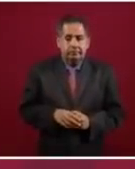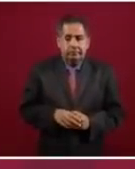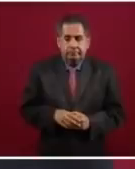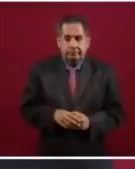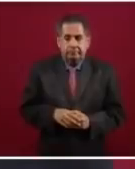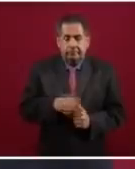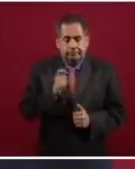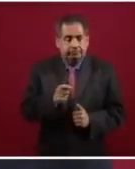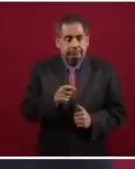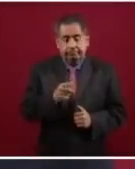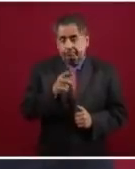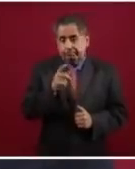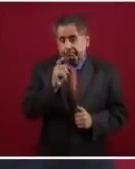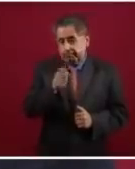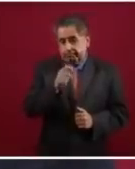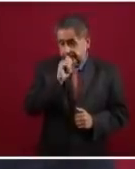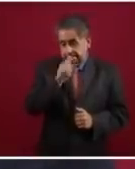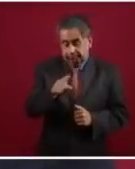se rechace